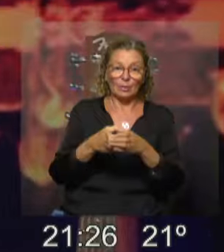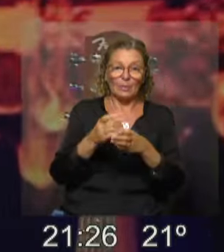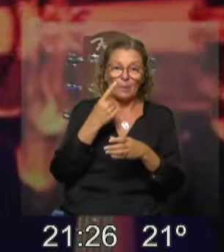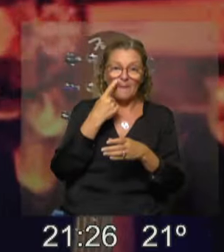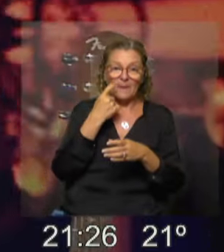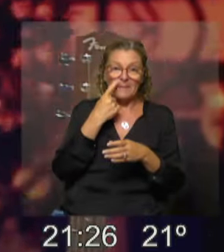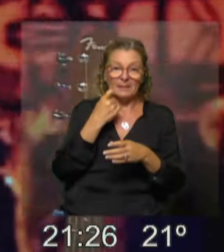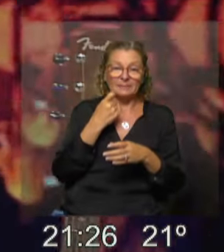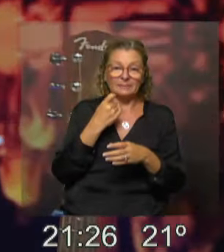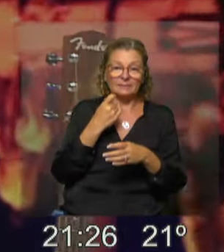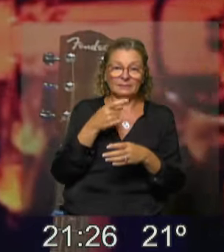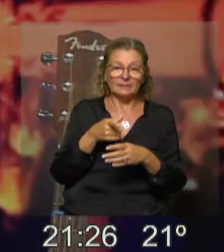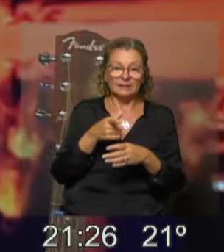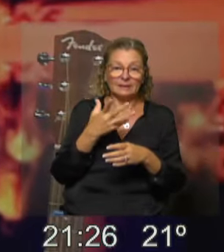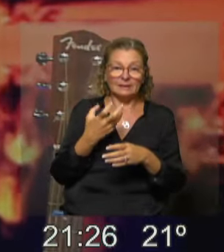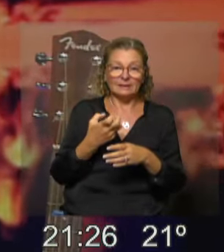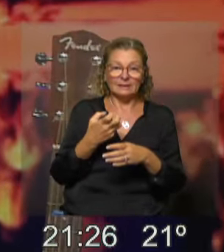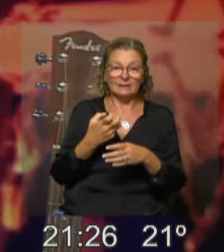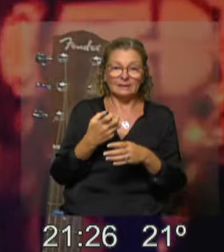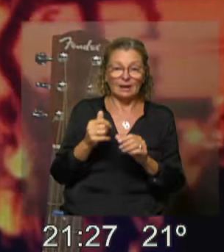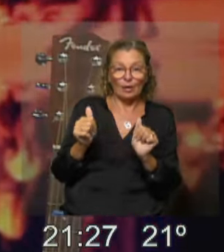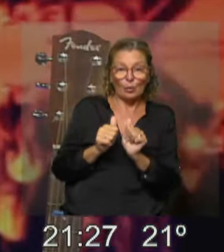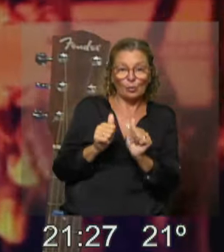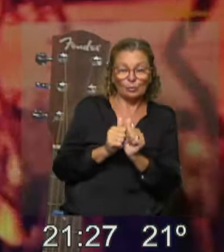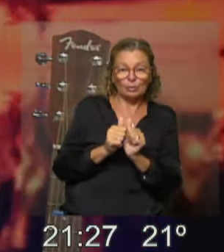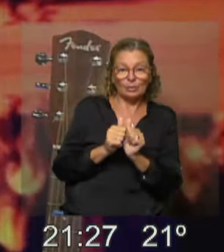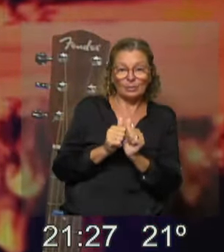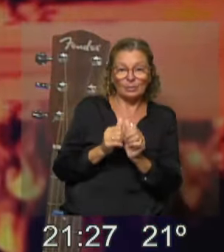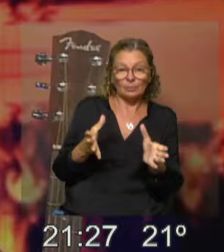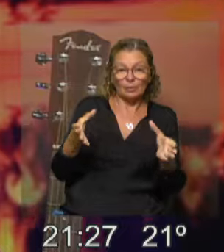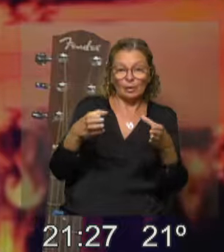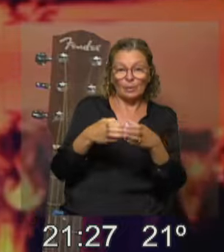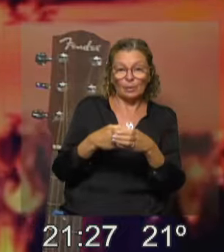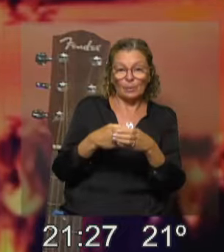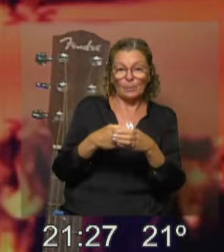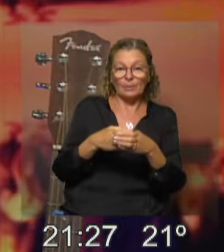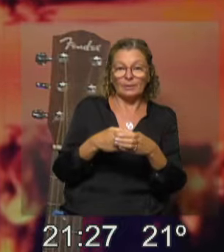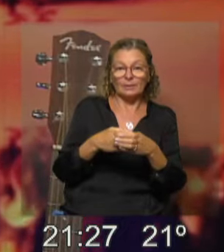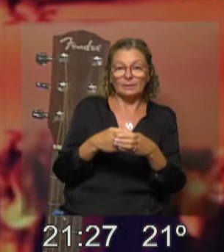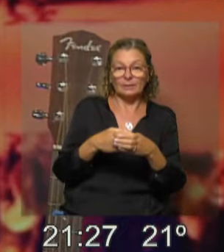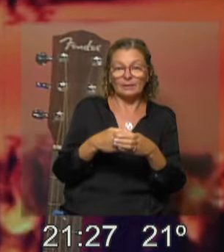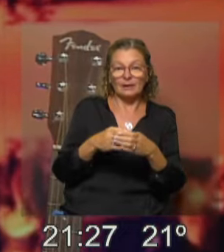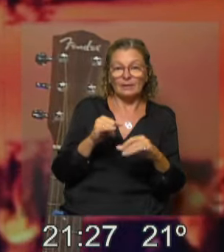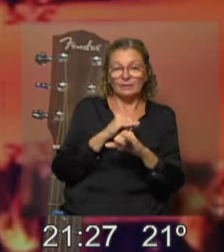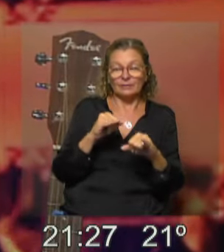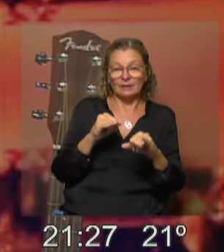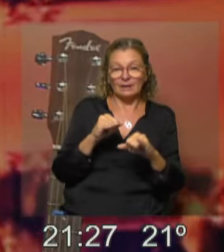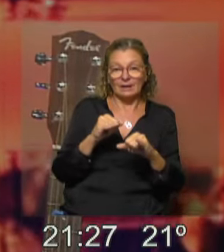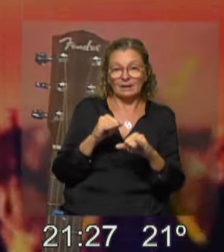Y bueno, él quiso formar algo conmigo, una banda. Y bueno, al final él